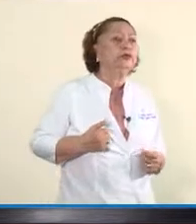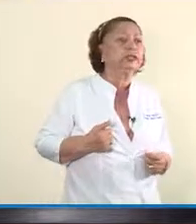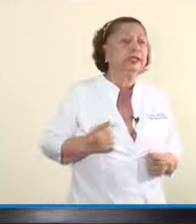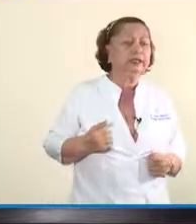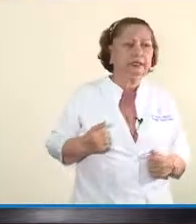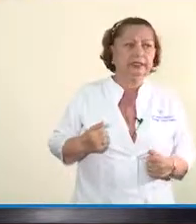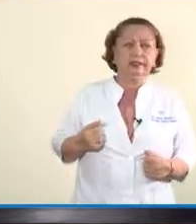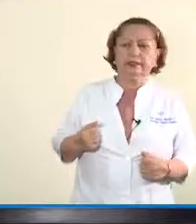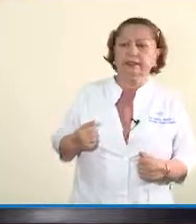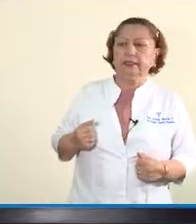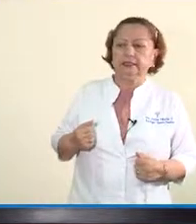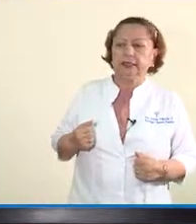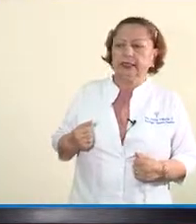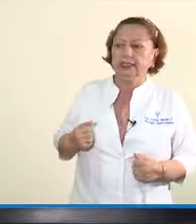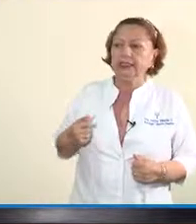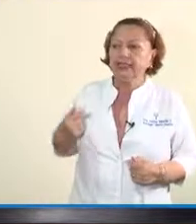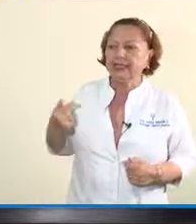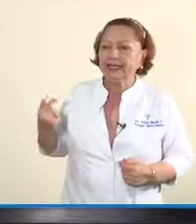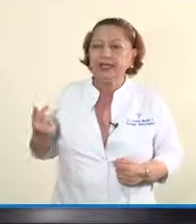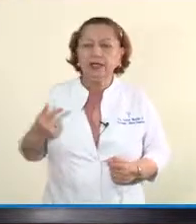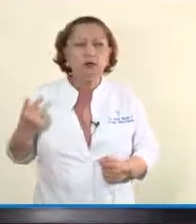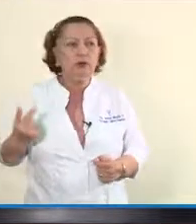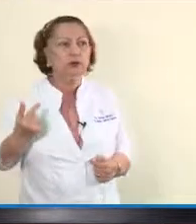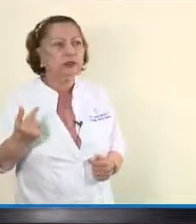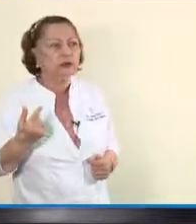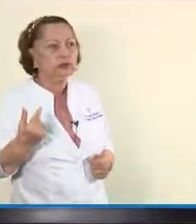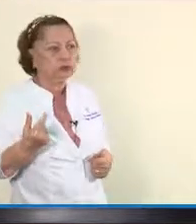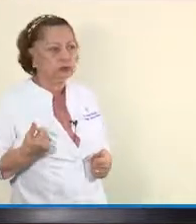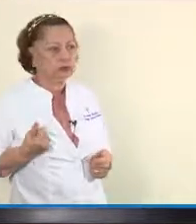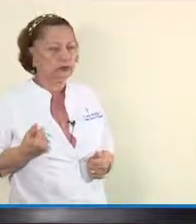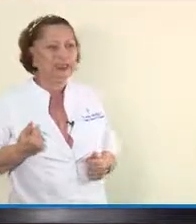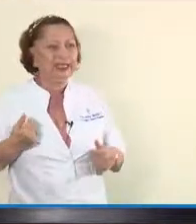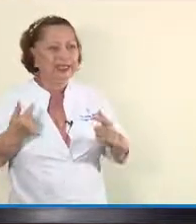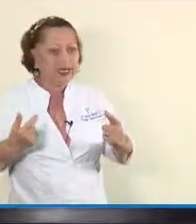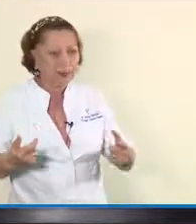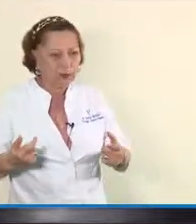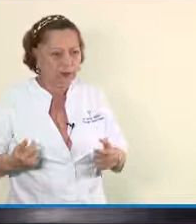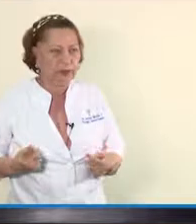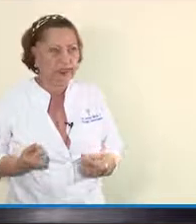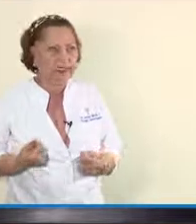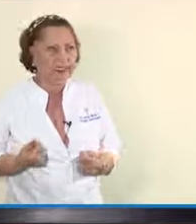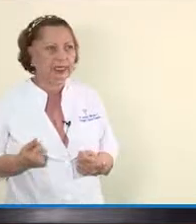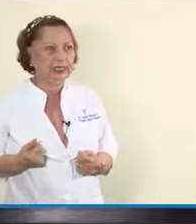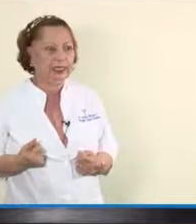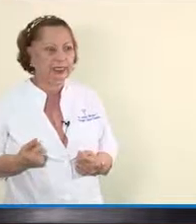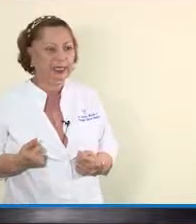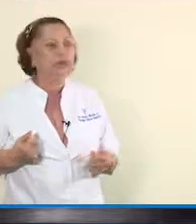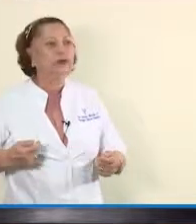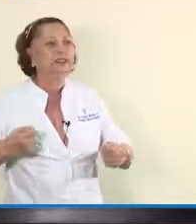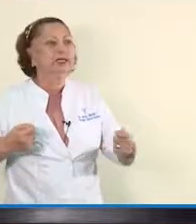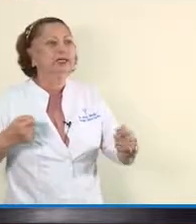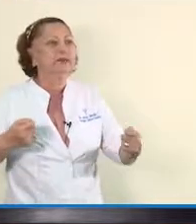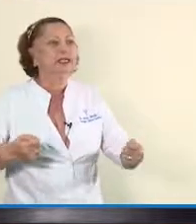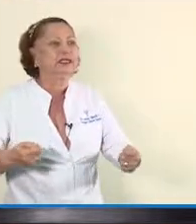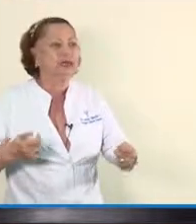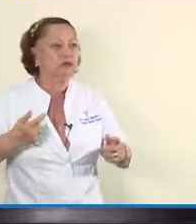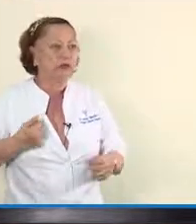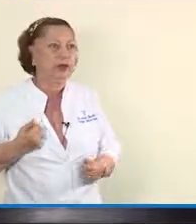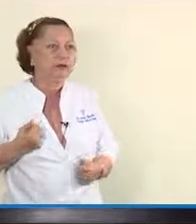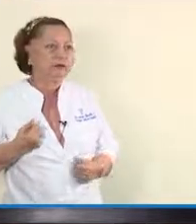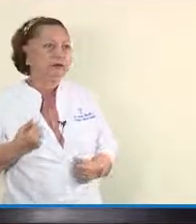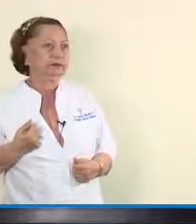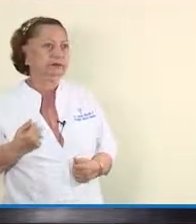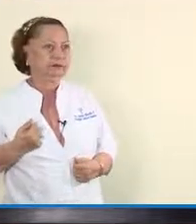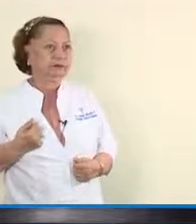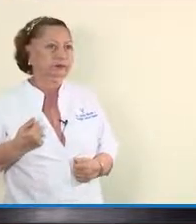muy importante y que cada uno de nosotros tenemos eso que se llama